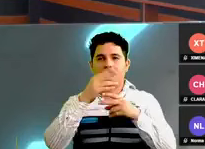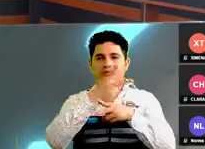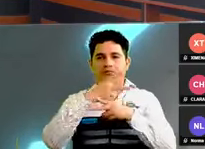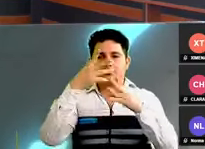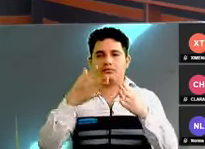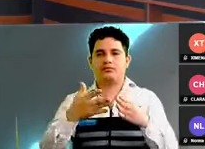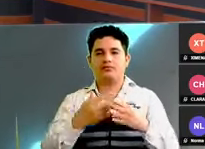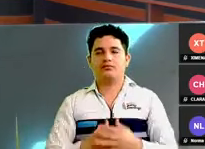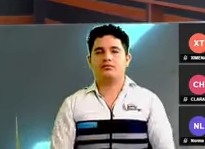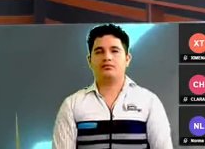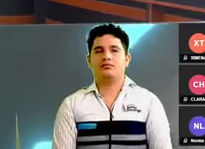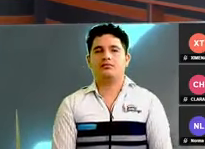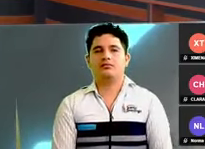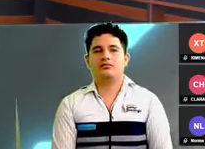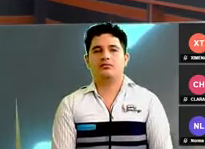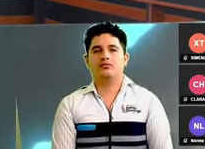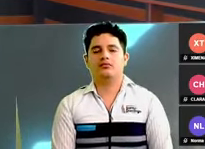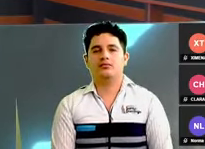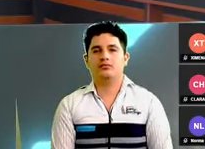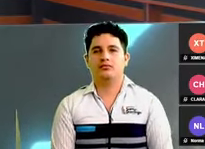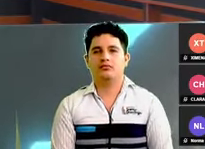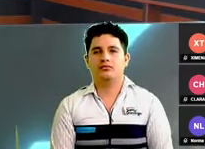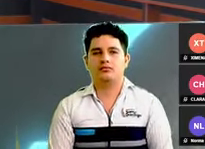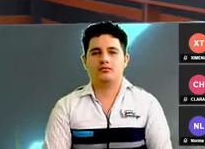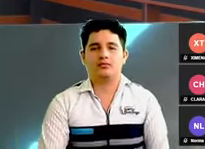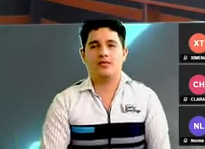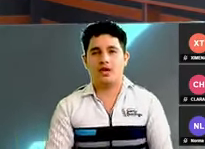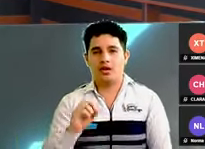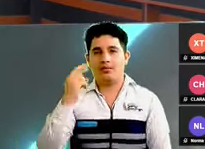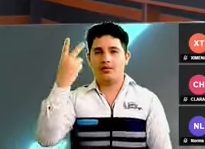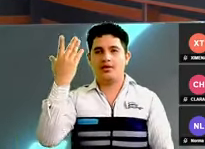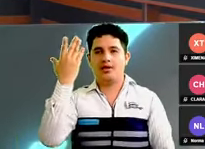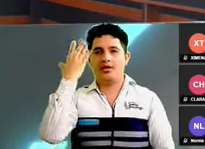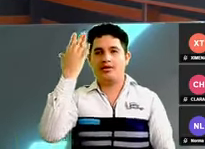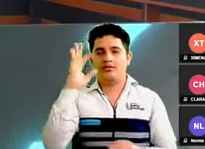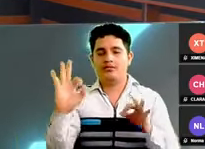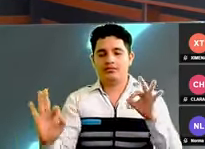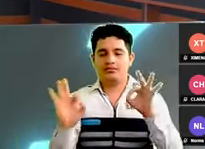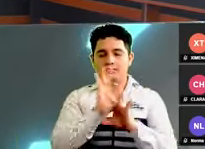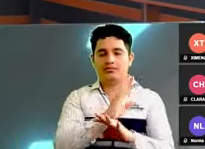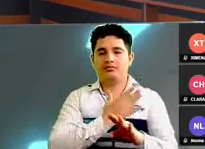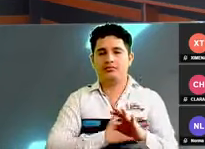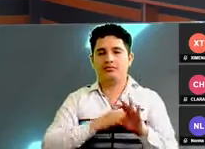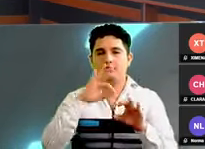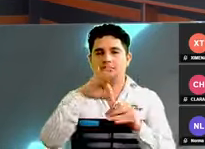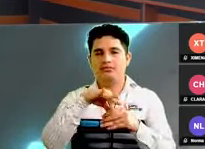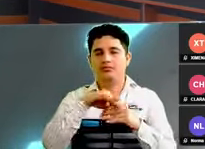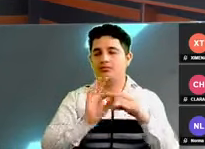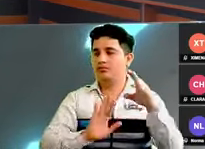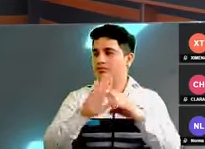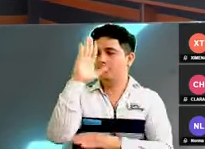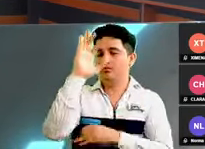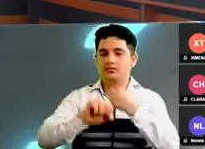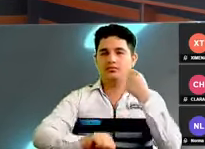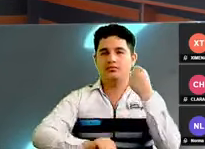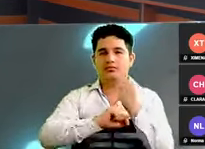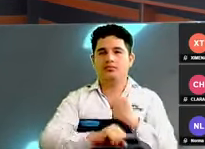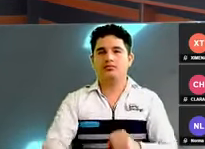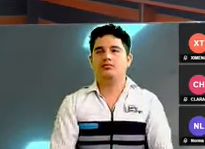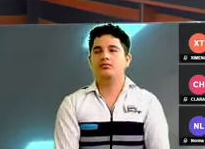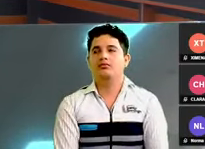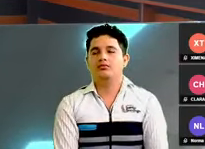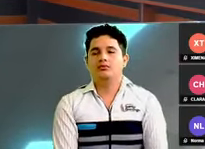señores concejales y señora vicealcaldesa encargada de presidir la sesión. Sus votos, por favor, levantar la mano los que están de acuerdo.